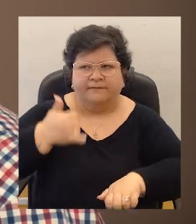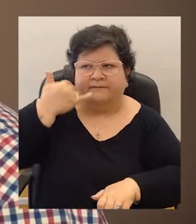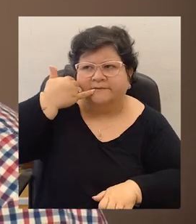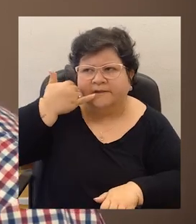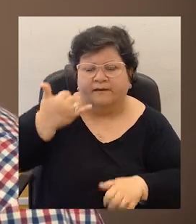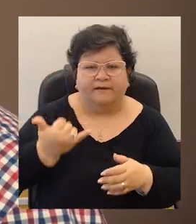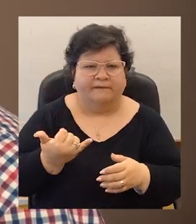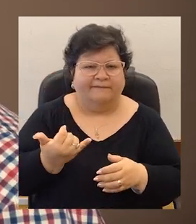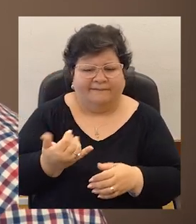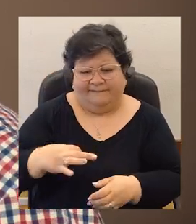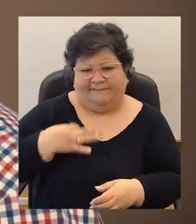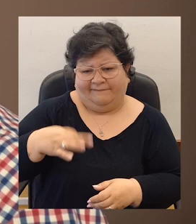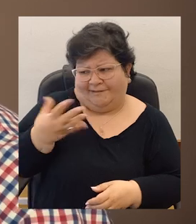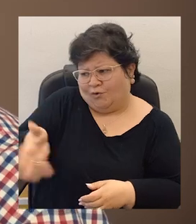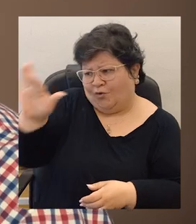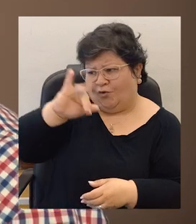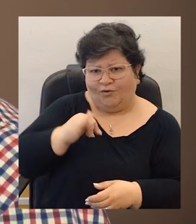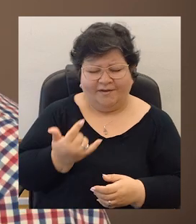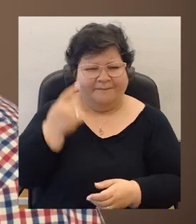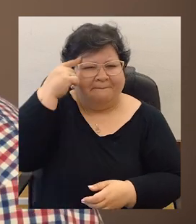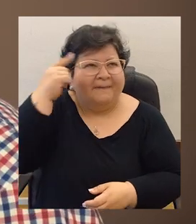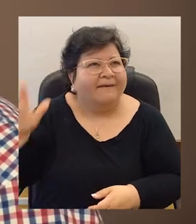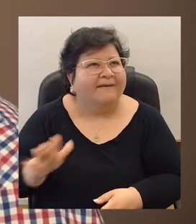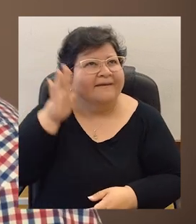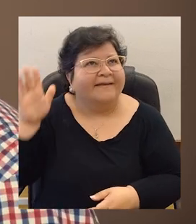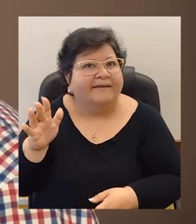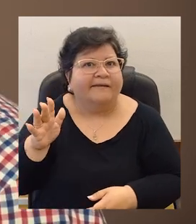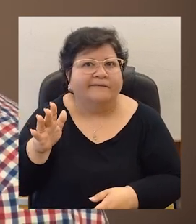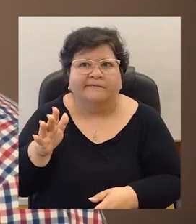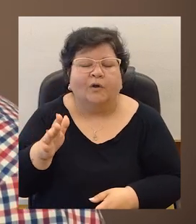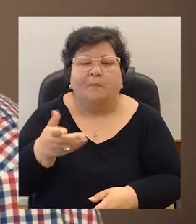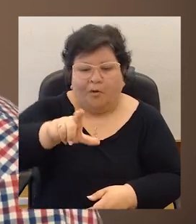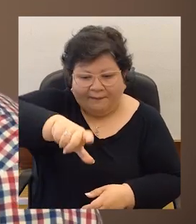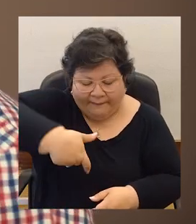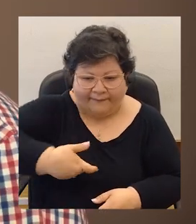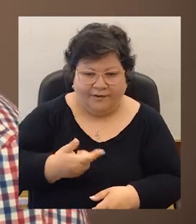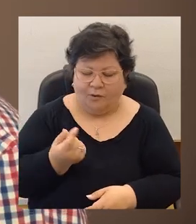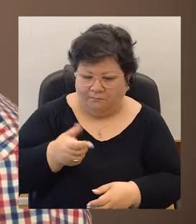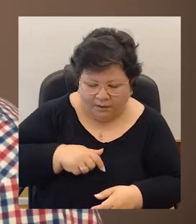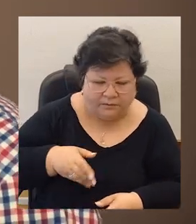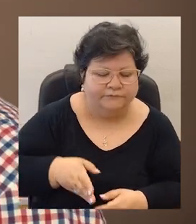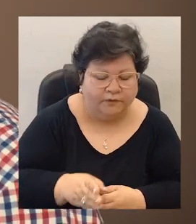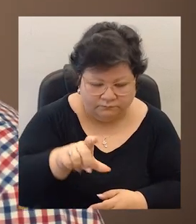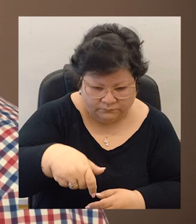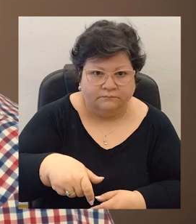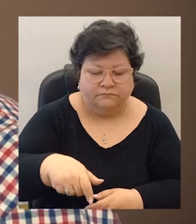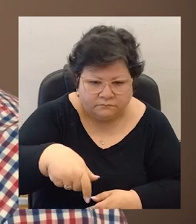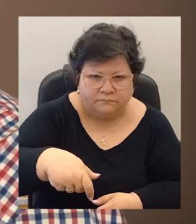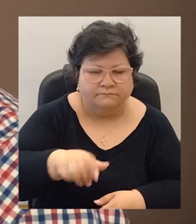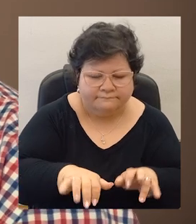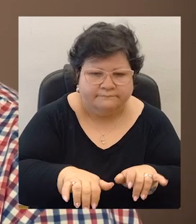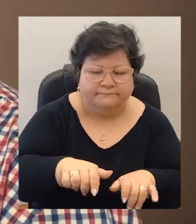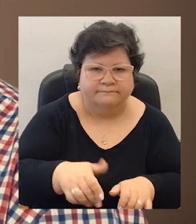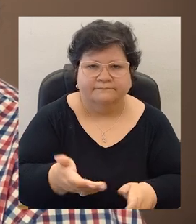vida diaria en la vida más cotidiana y piensen en cuanto se caen insisto o se cae la red de cajeros que ha pasado también y eso también sobre todo